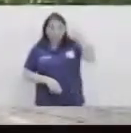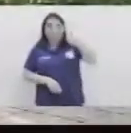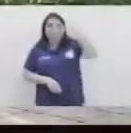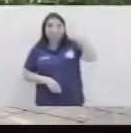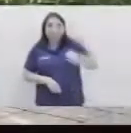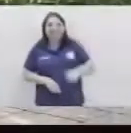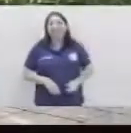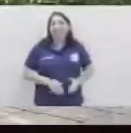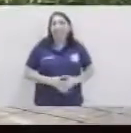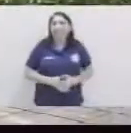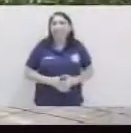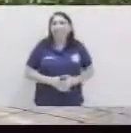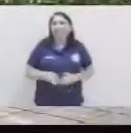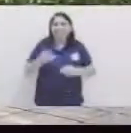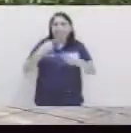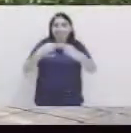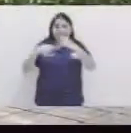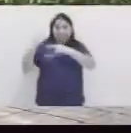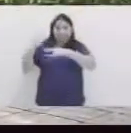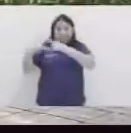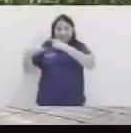Muy bien, llevamos un punto.